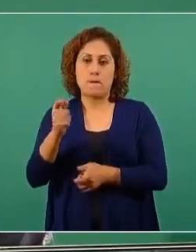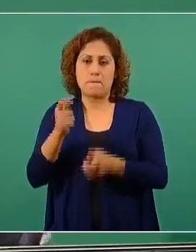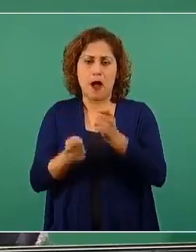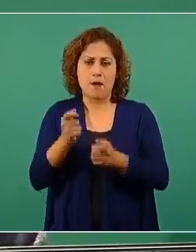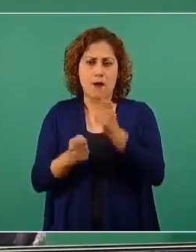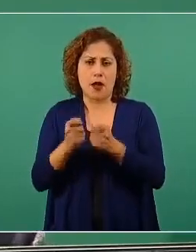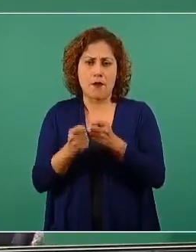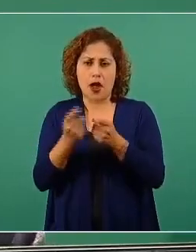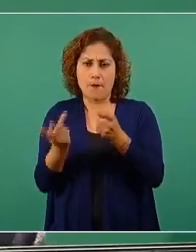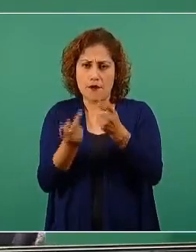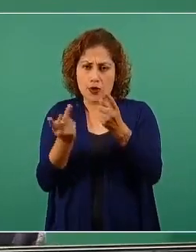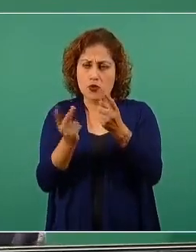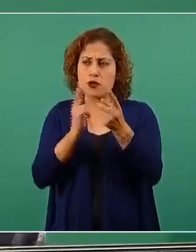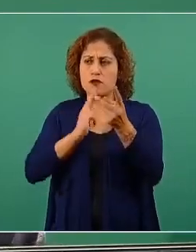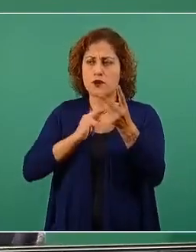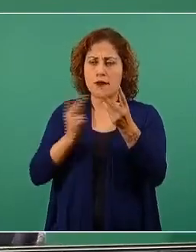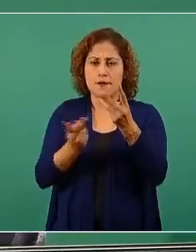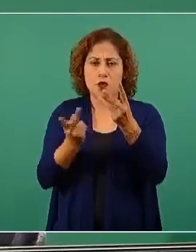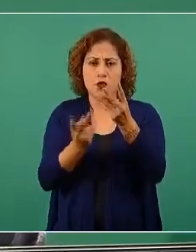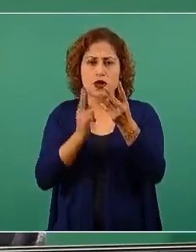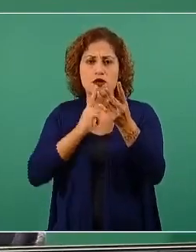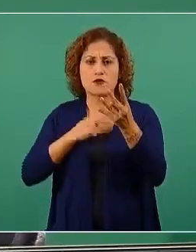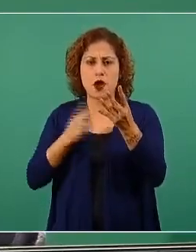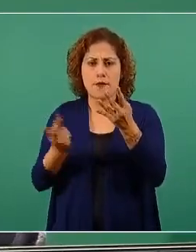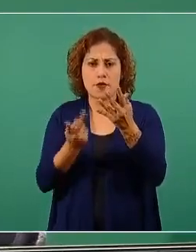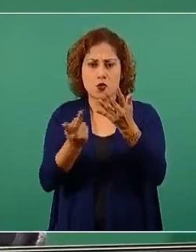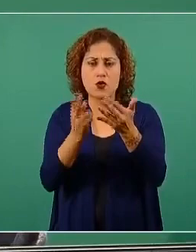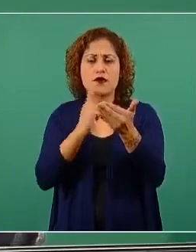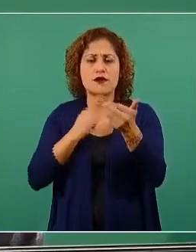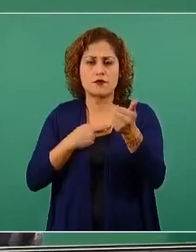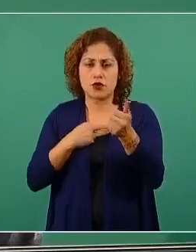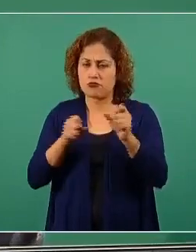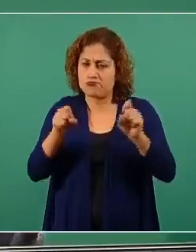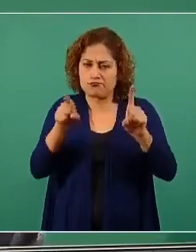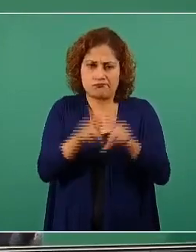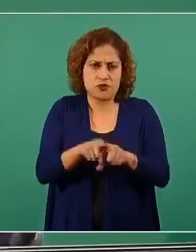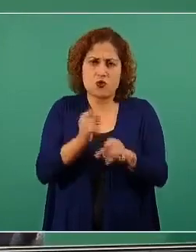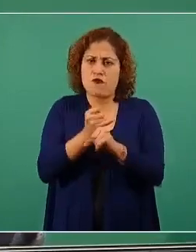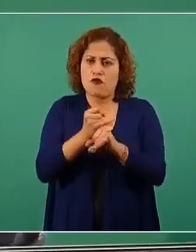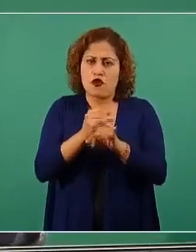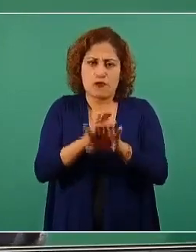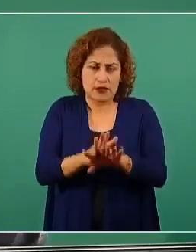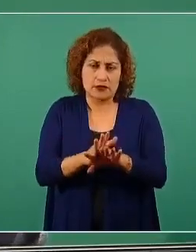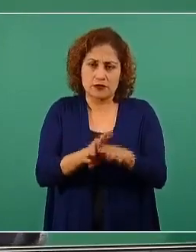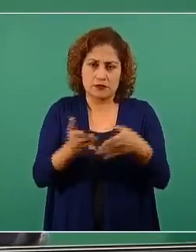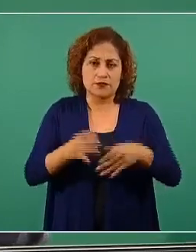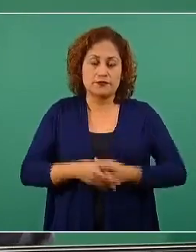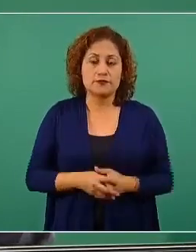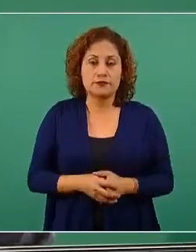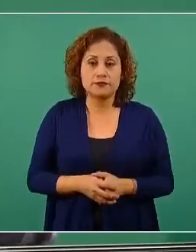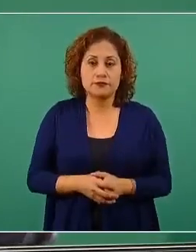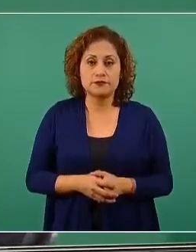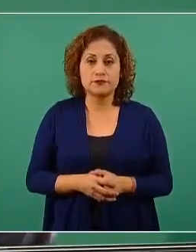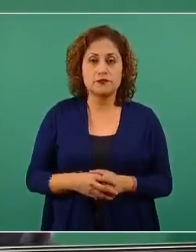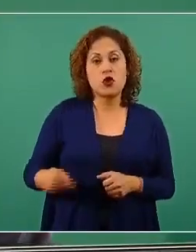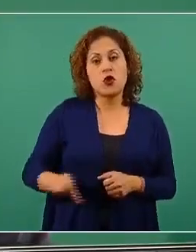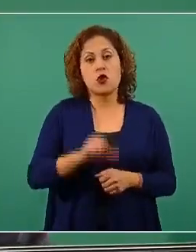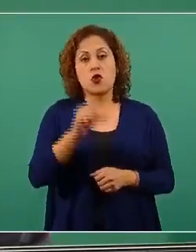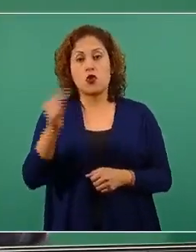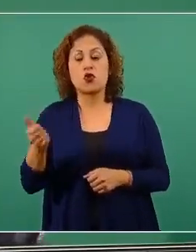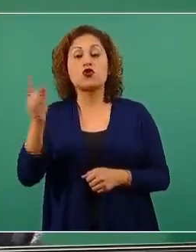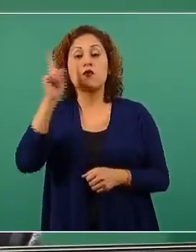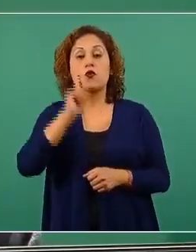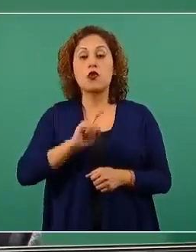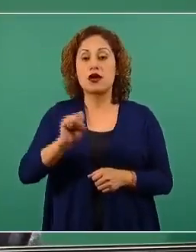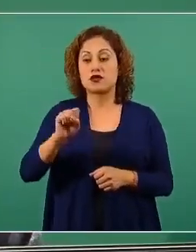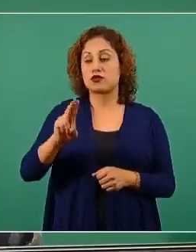aplicación sobre las cosas que más frecuentemente pueden preguntarse. Tenemos otro para Susana Distancia,